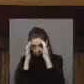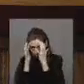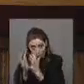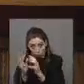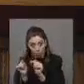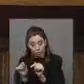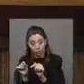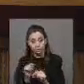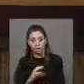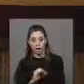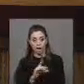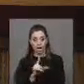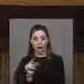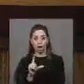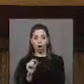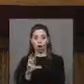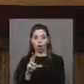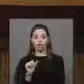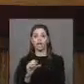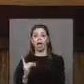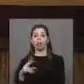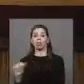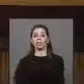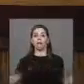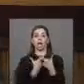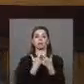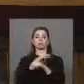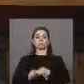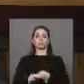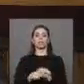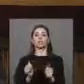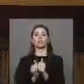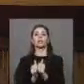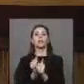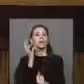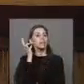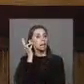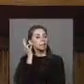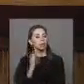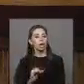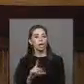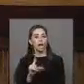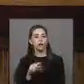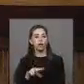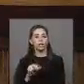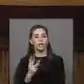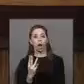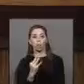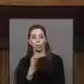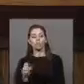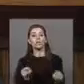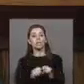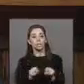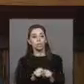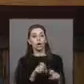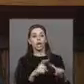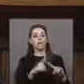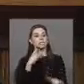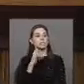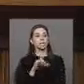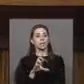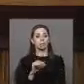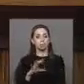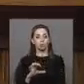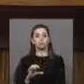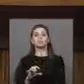fines, Carlos Lorca fue detenido por la DINA, junto a la compañera Carolina Wiff. Similar destino correrían Exequel Ponce,